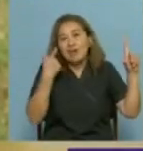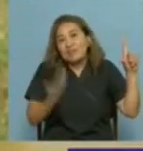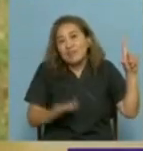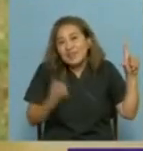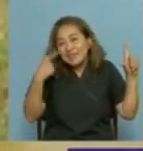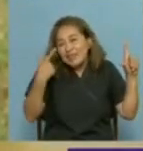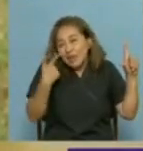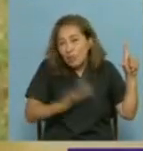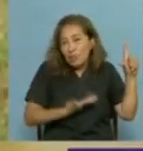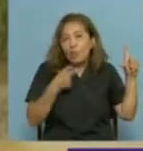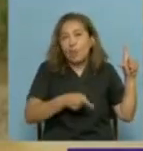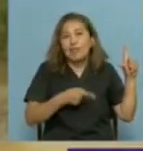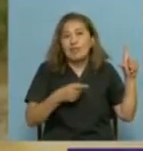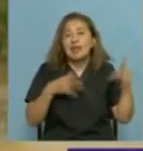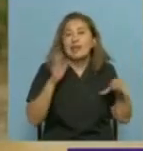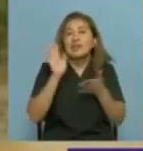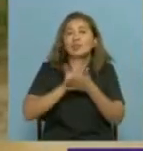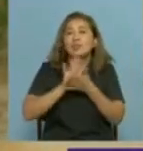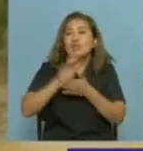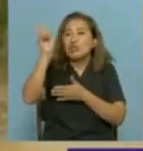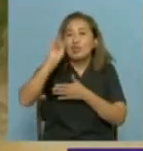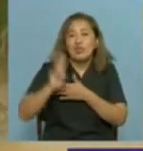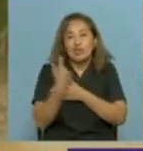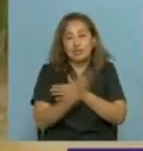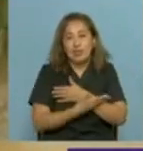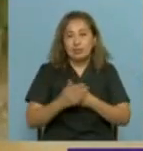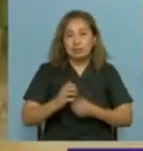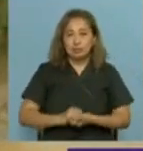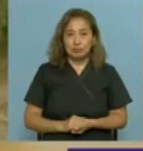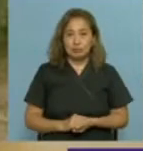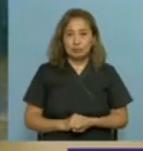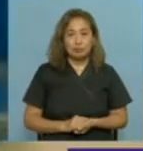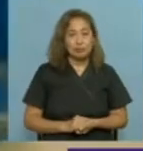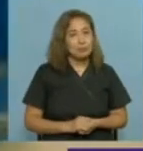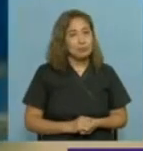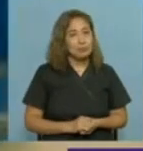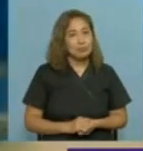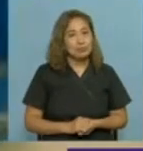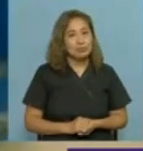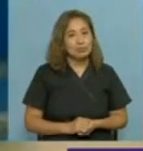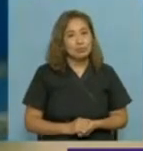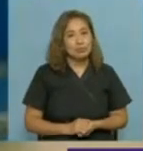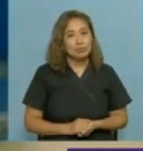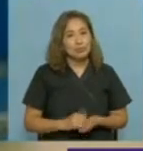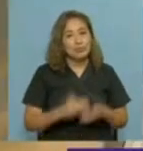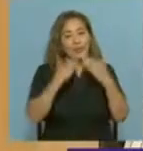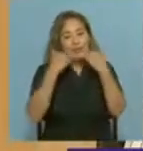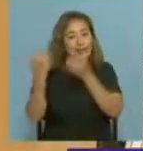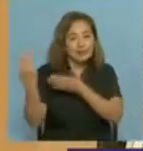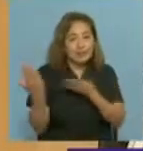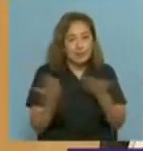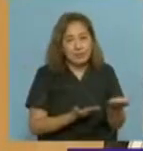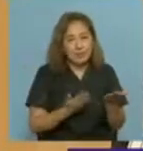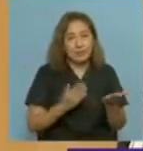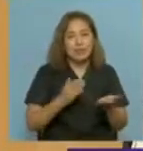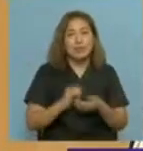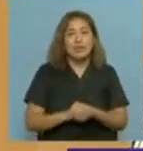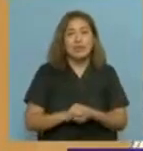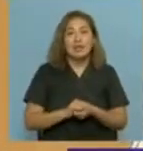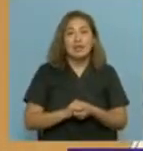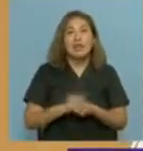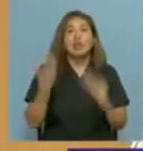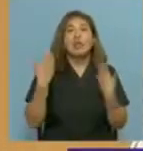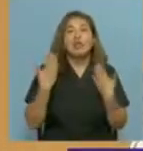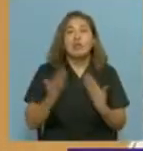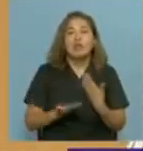esto se dan cuenta con viva experiencia de que no es así bueno carlos muchas gracias por estar